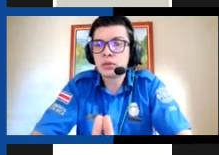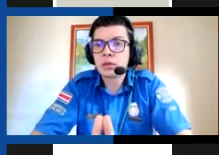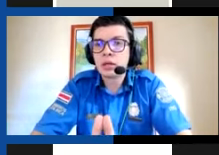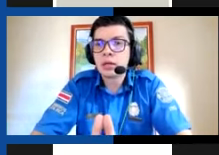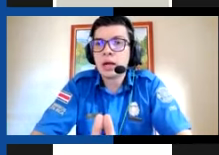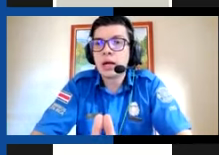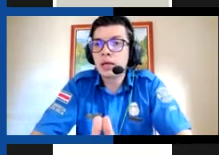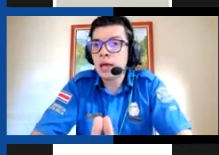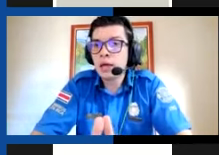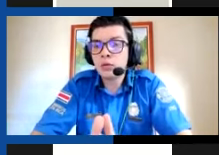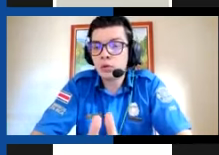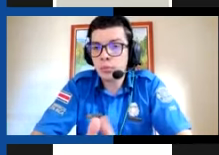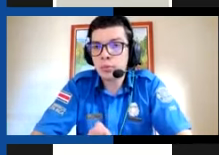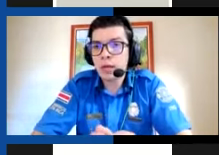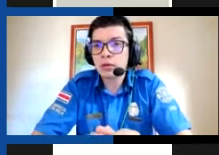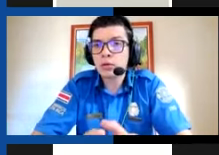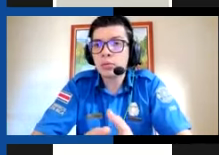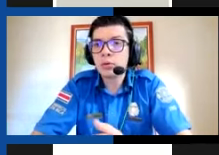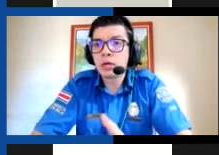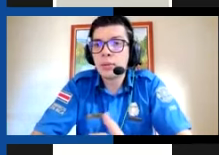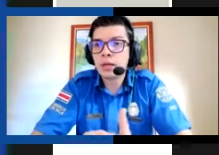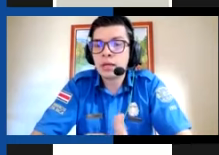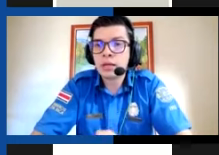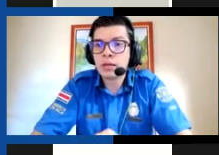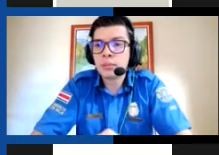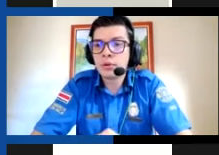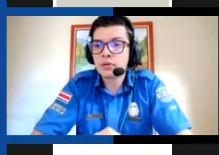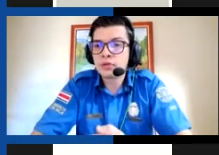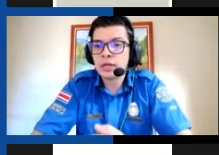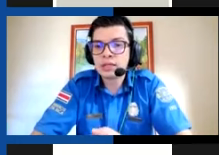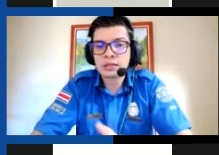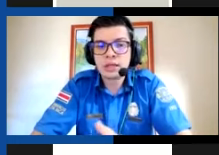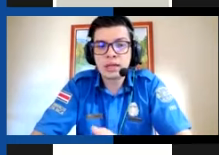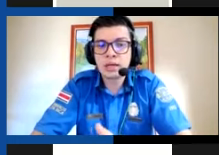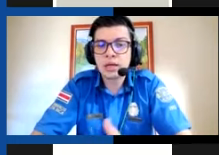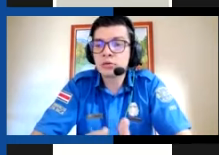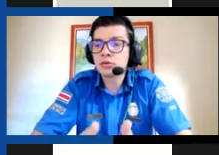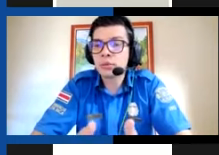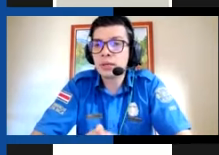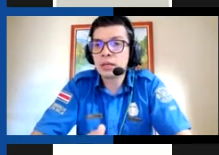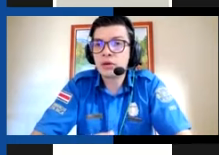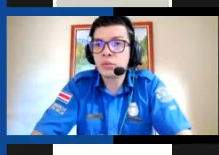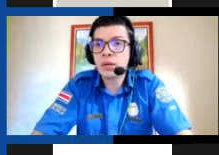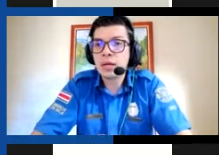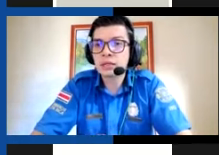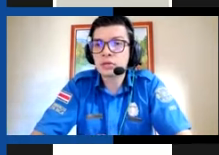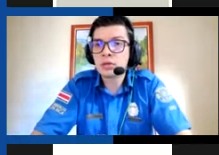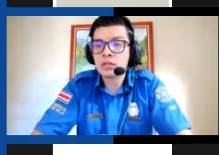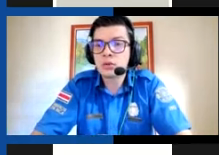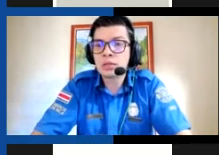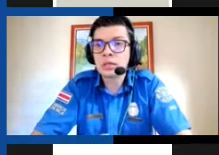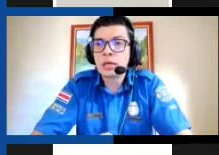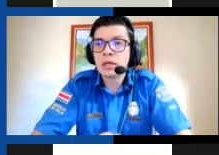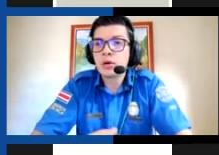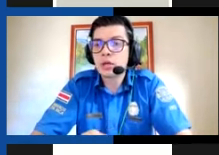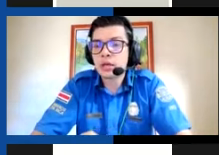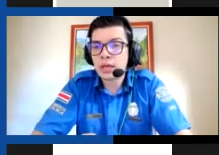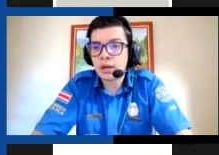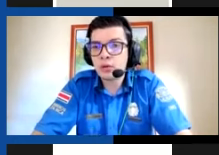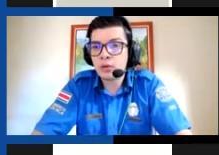2547-3745. Ahí hay un grupo, hay todo un programa de profesionales que están encargados justamente de recopilar esas solicitudes